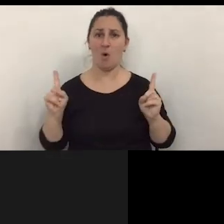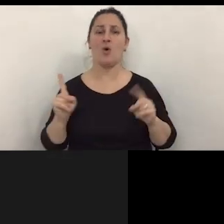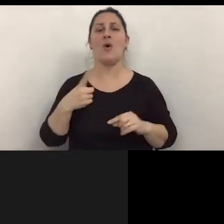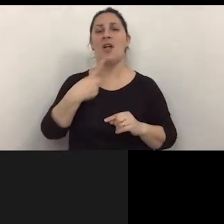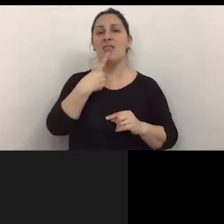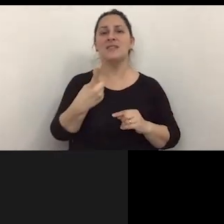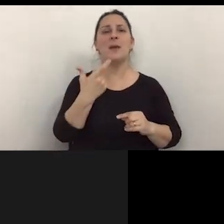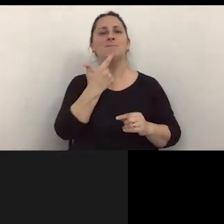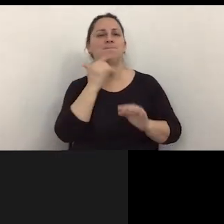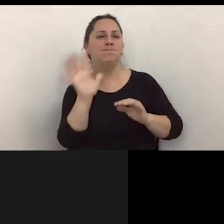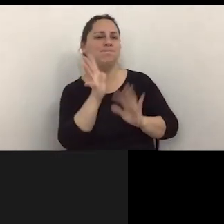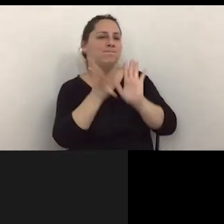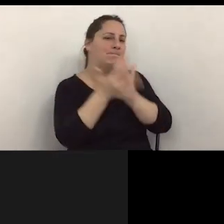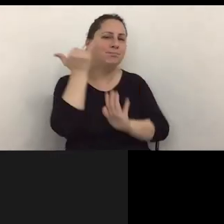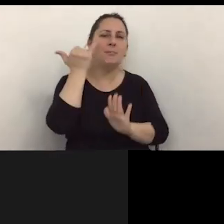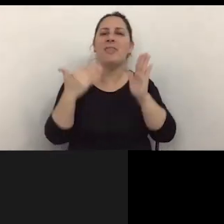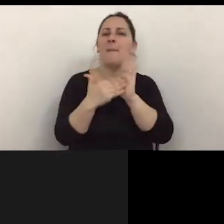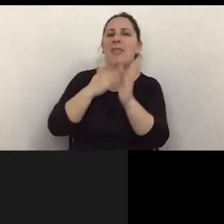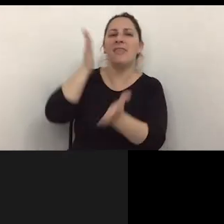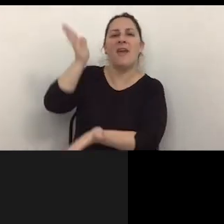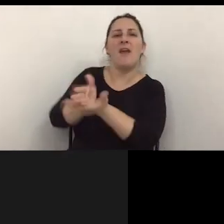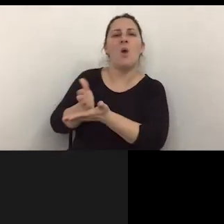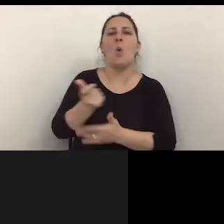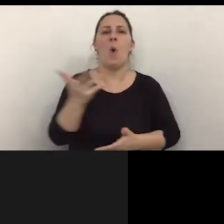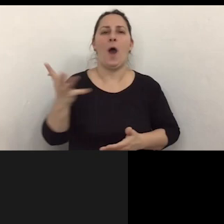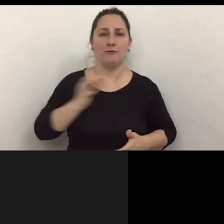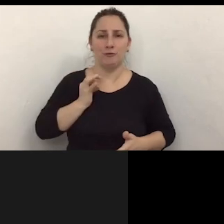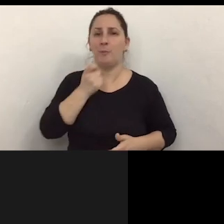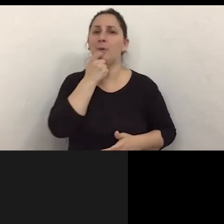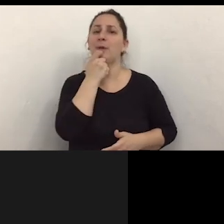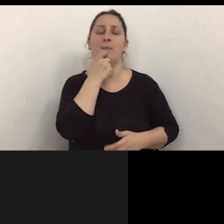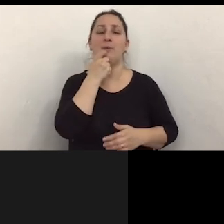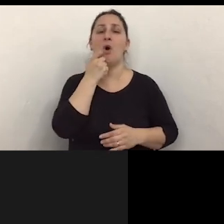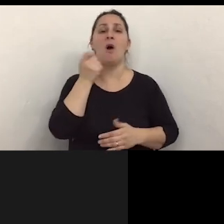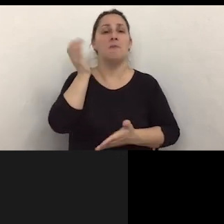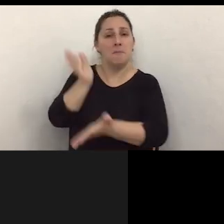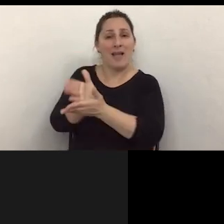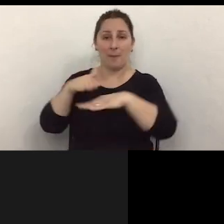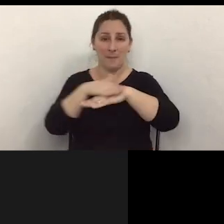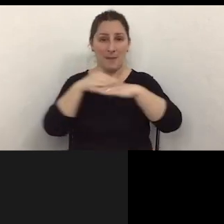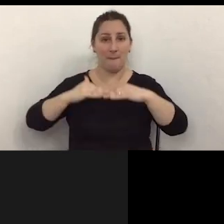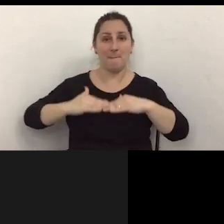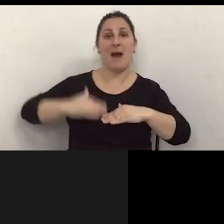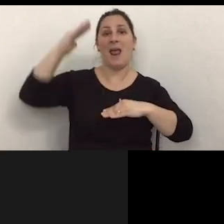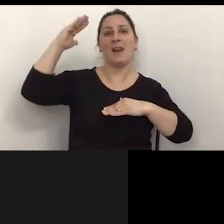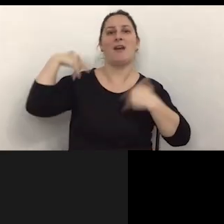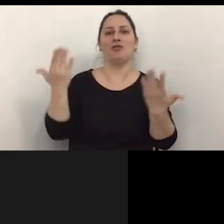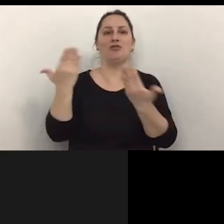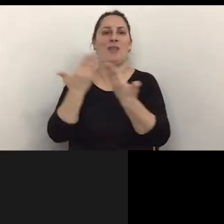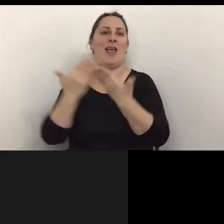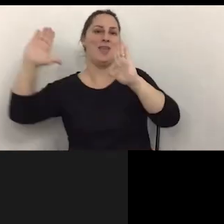pena, o sea, si era mayor a determinada pena mínima, entonces no era excarcelable. Y además había